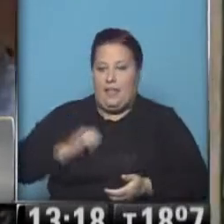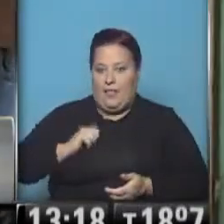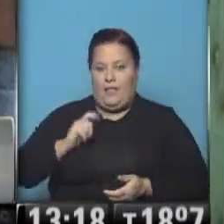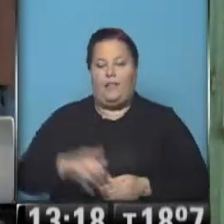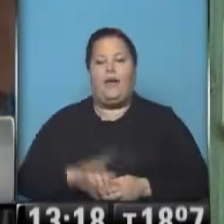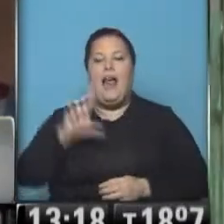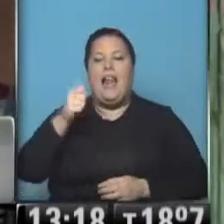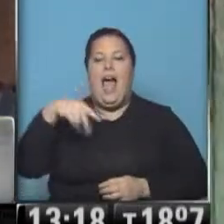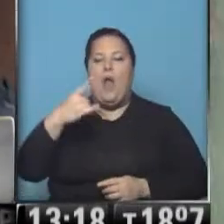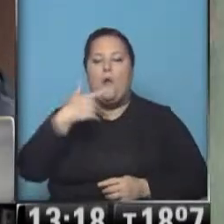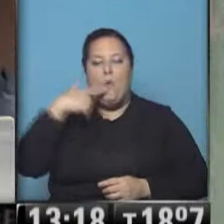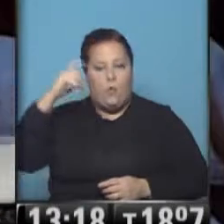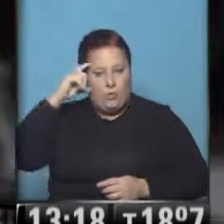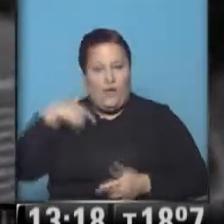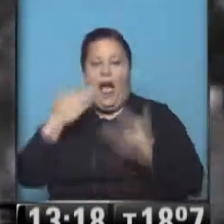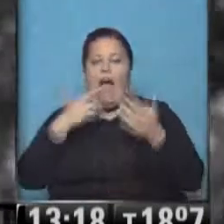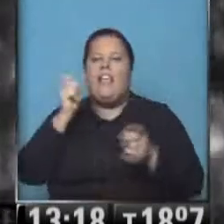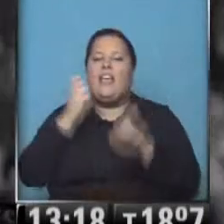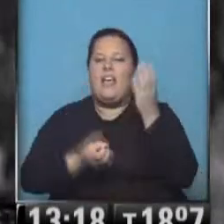anuncio estuvimos hablando con los realizadores